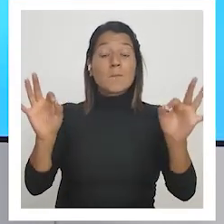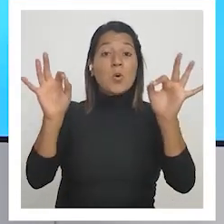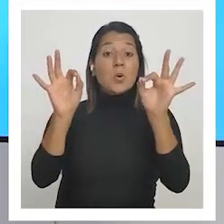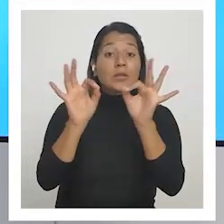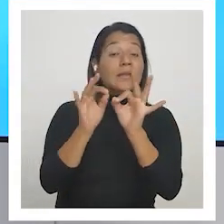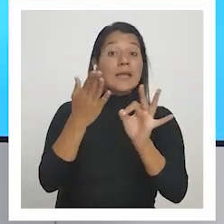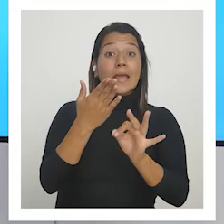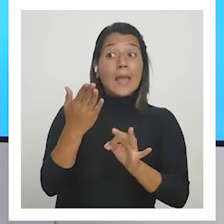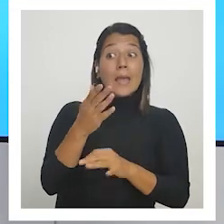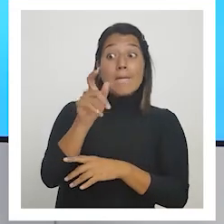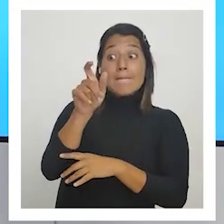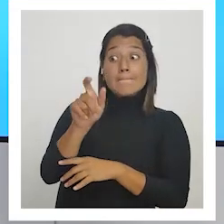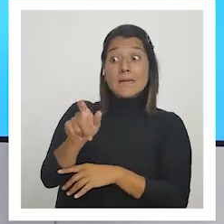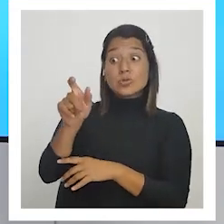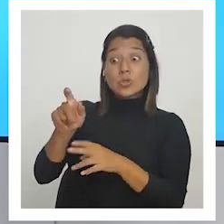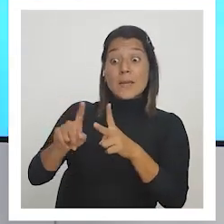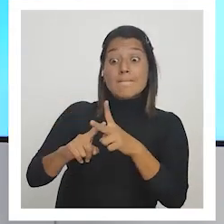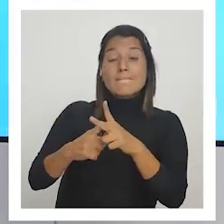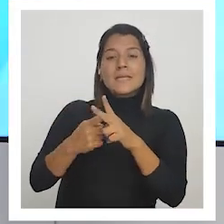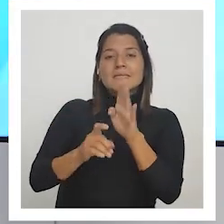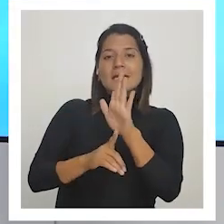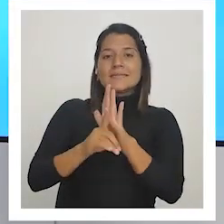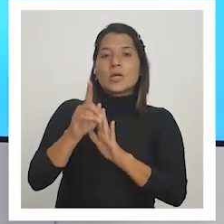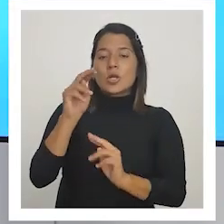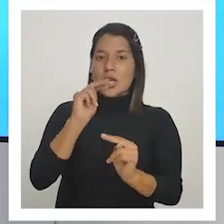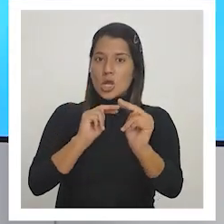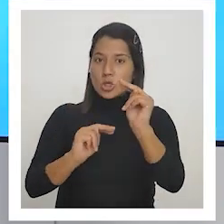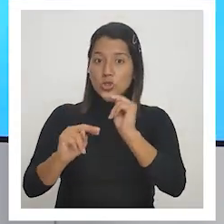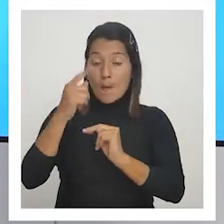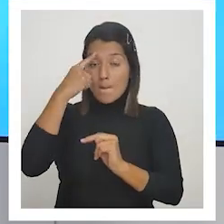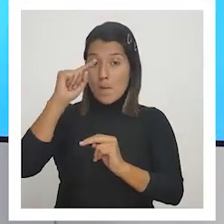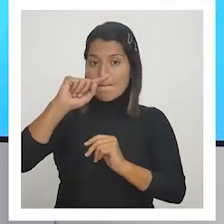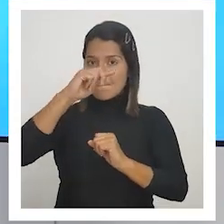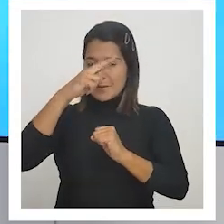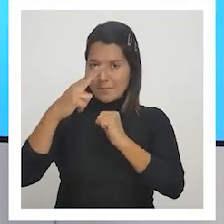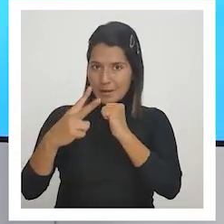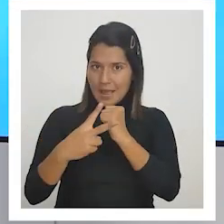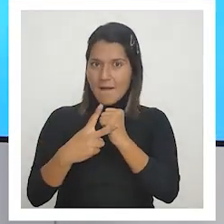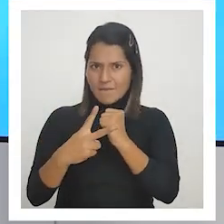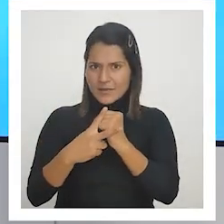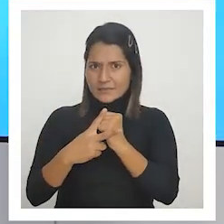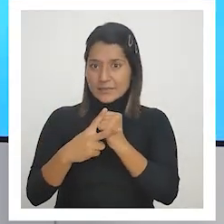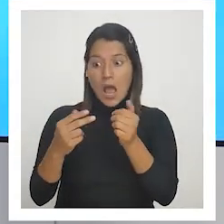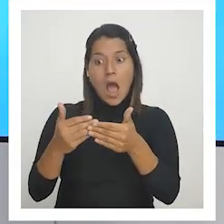a desarrollar un negocio por primera vez se asesoren,